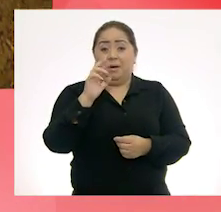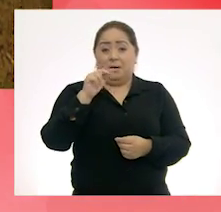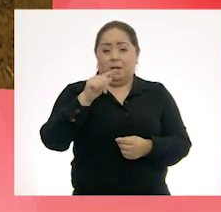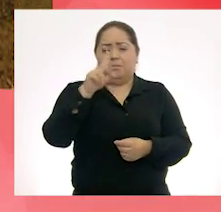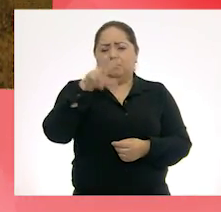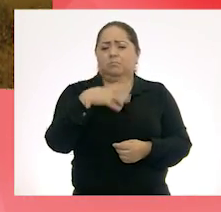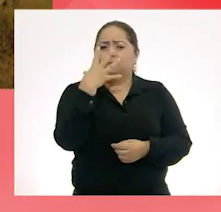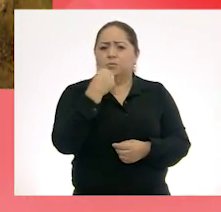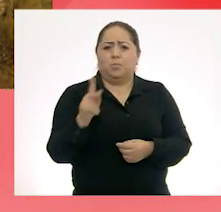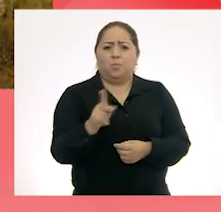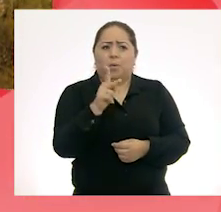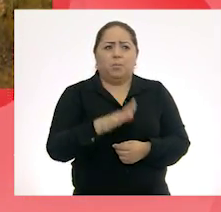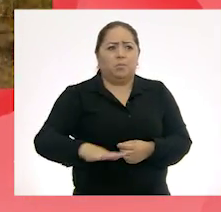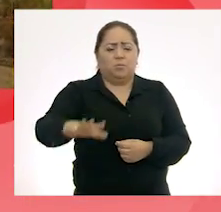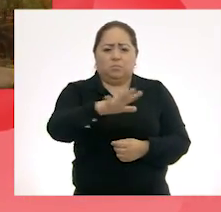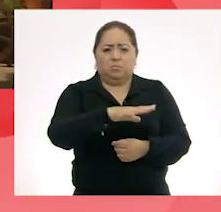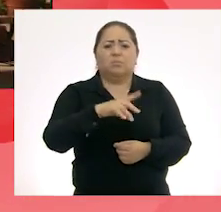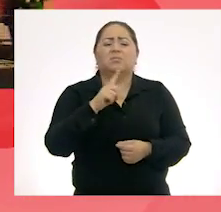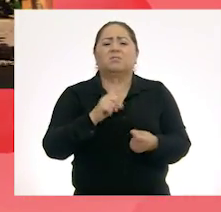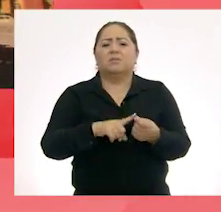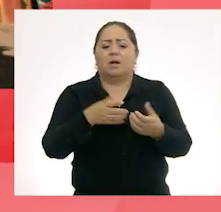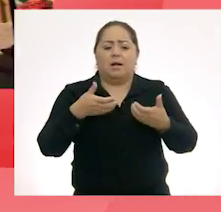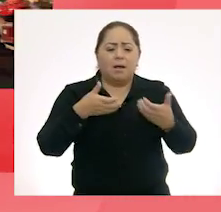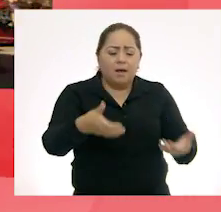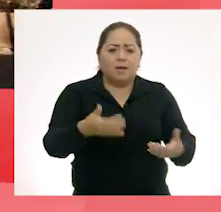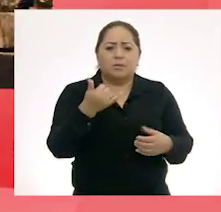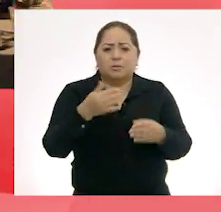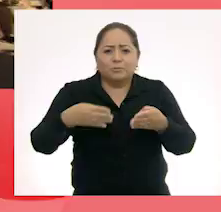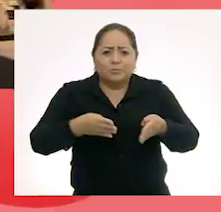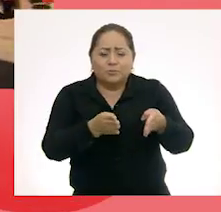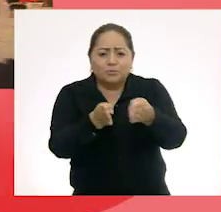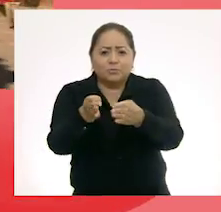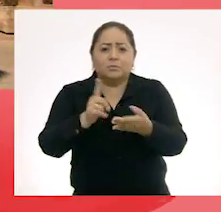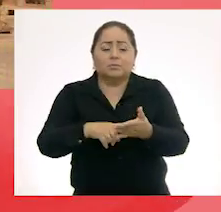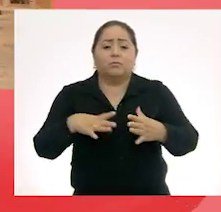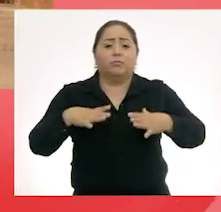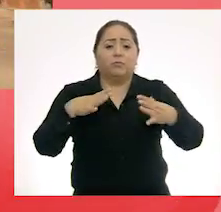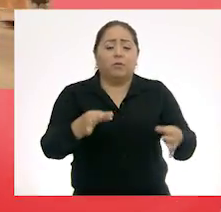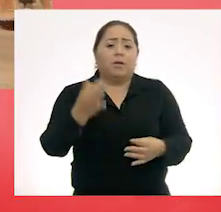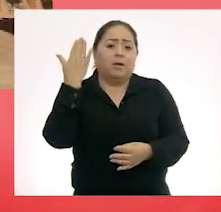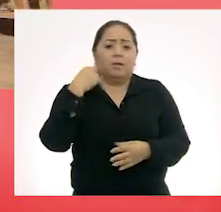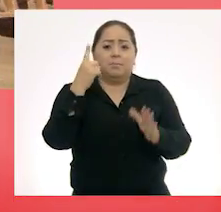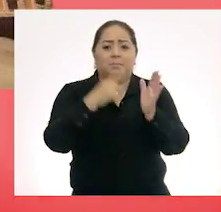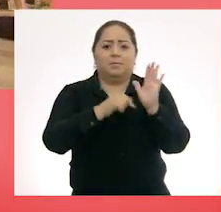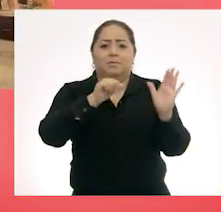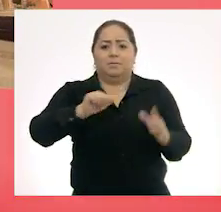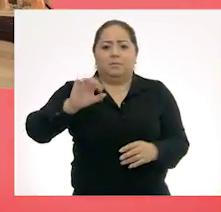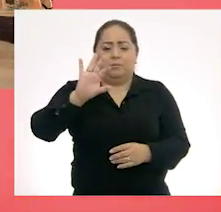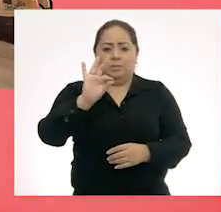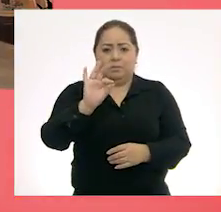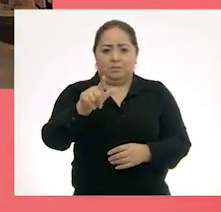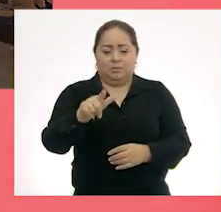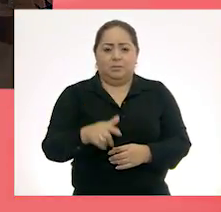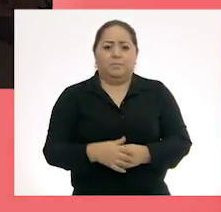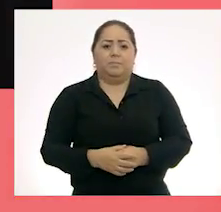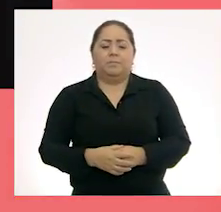un hermoso pueblo colonial rodeado de calles y callejones, fundado en el año de